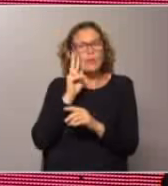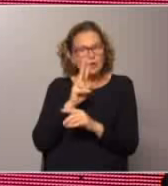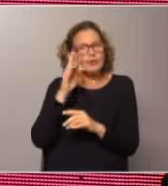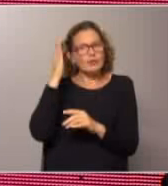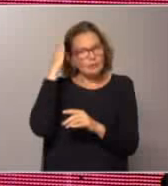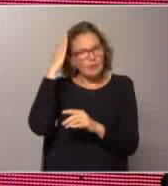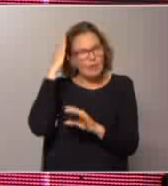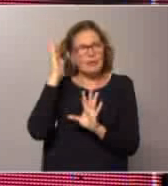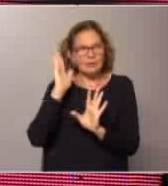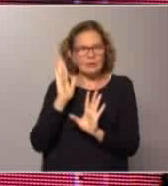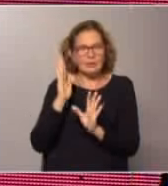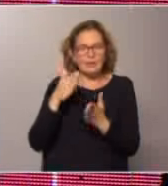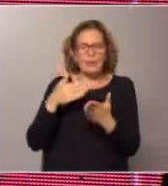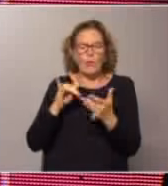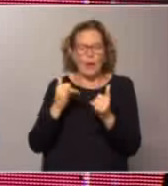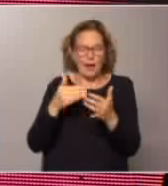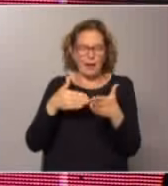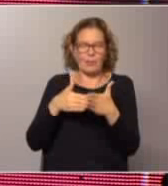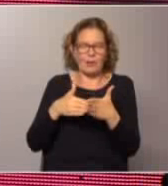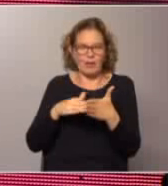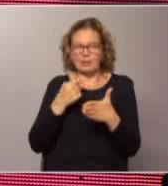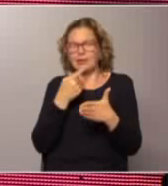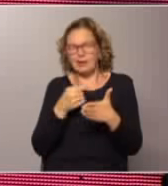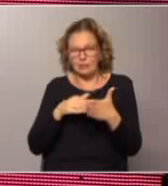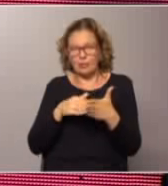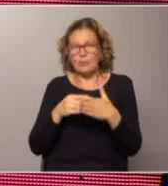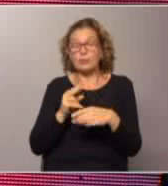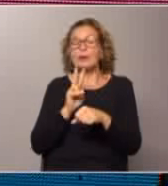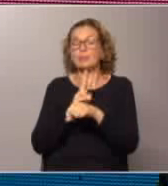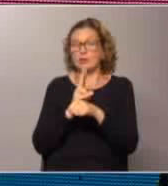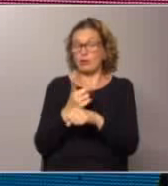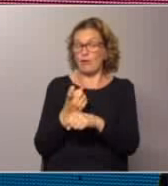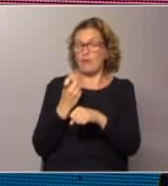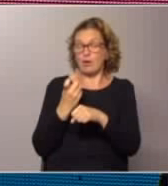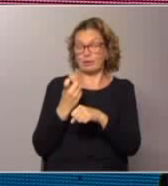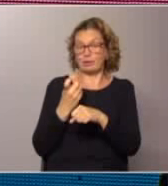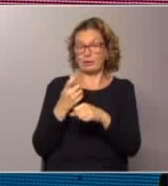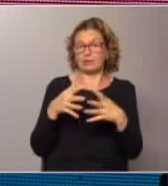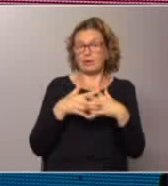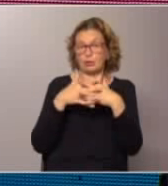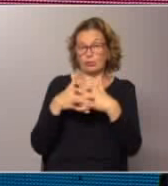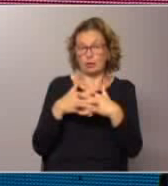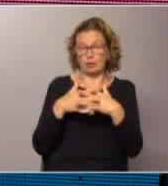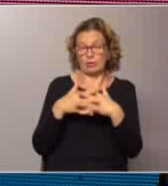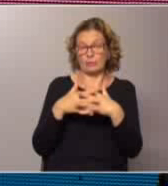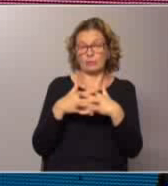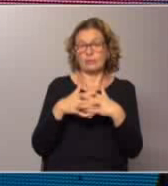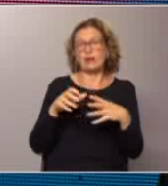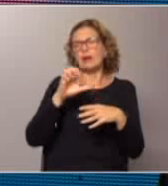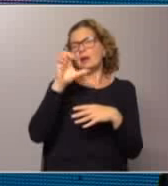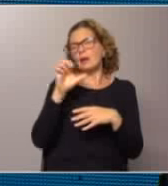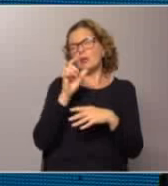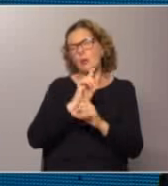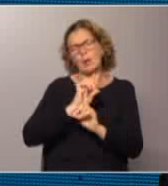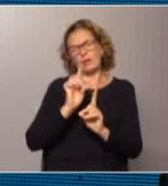saben juegan es en ese límite porque además tiene una protección muy fuerte en eeuu en europa no en europa por el pasado en